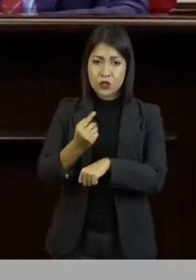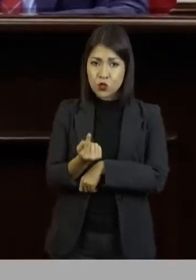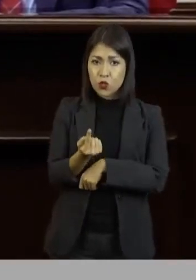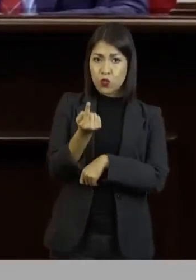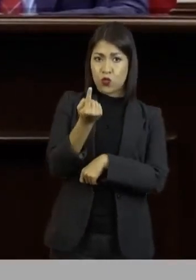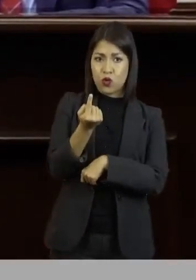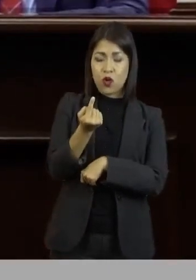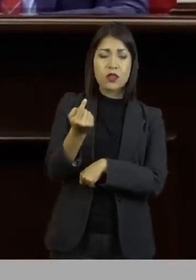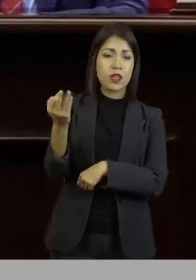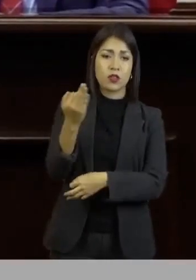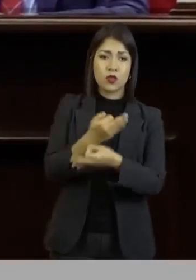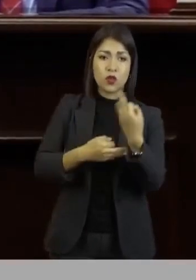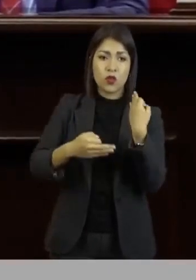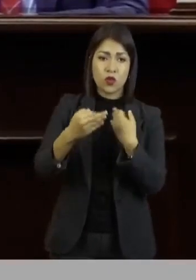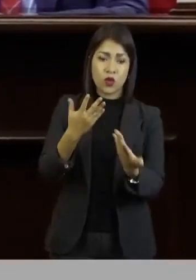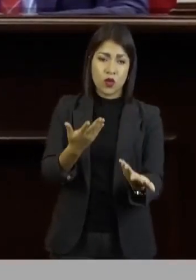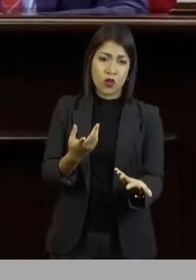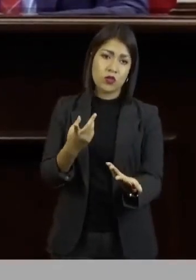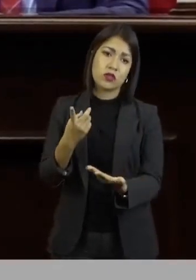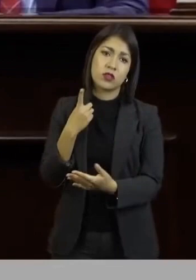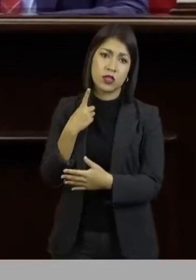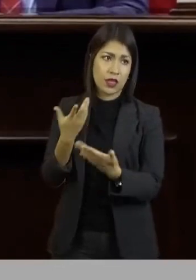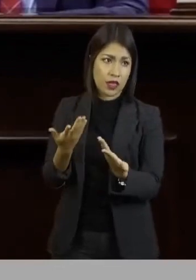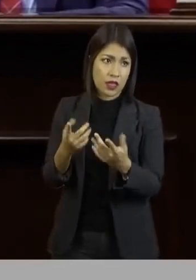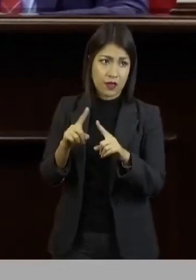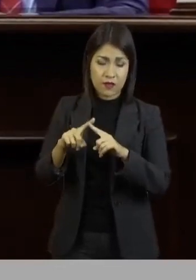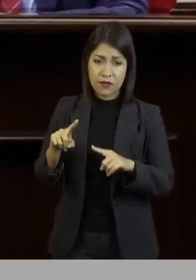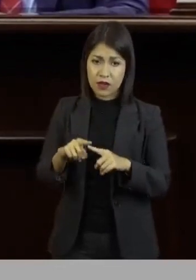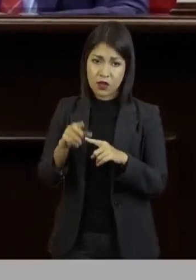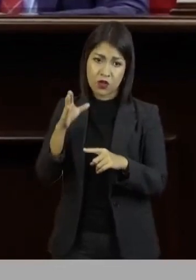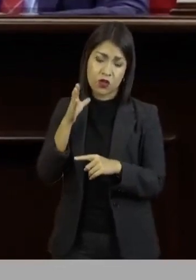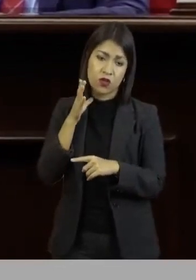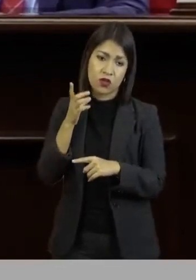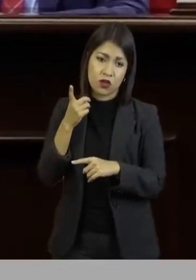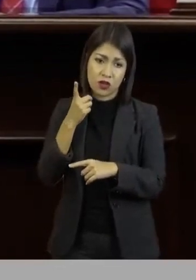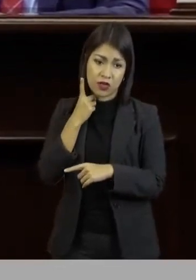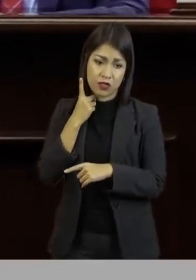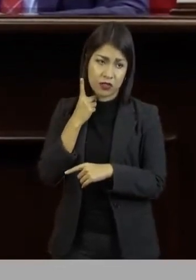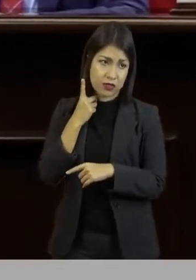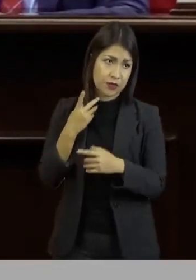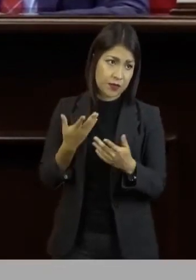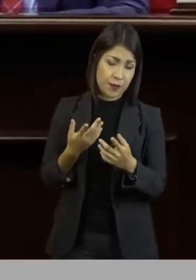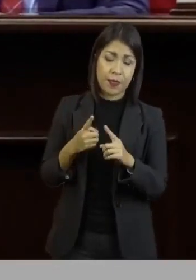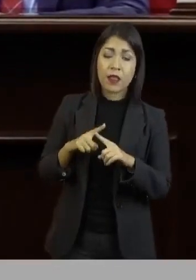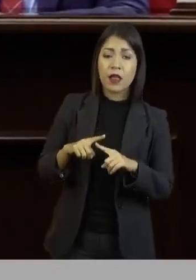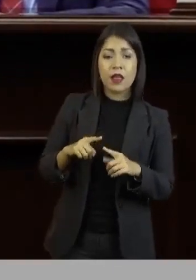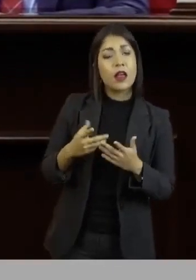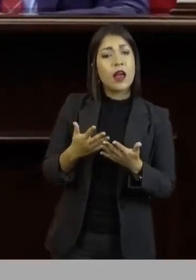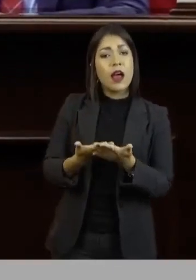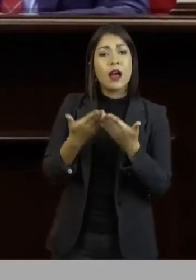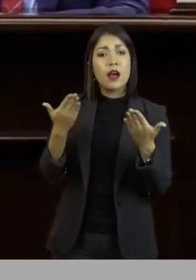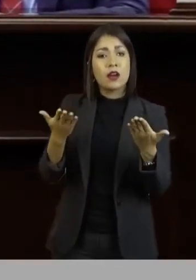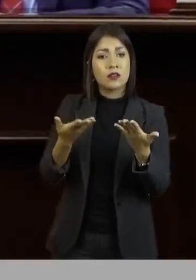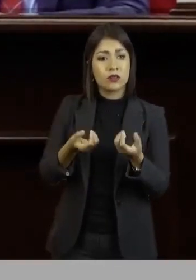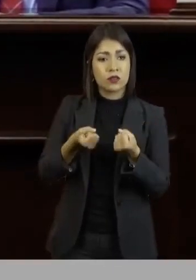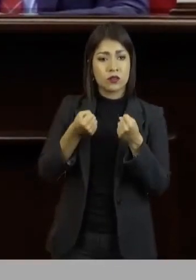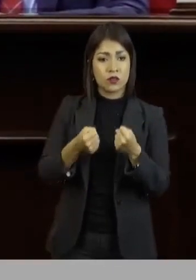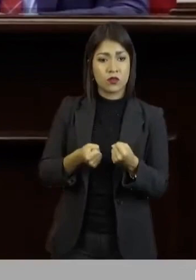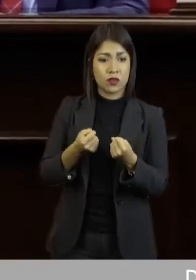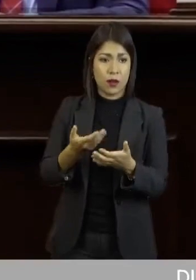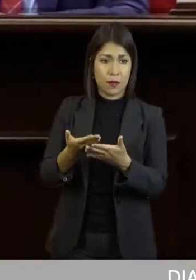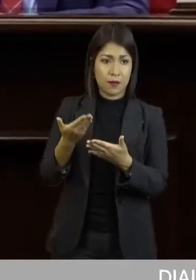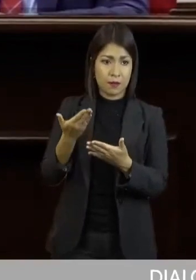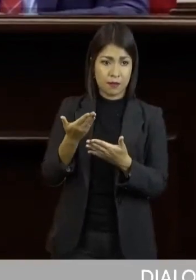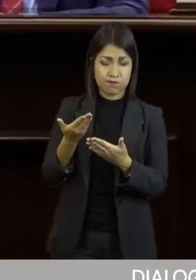total de las legislaturas locales. En ese pasado que seguramente no va a regresar en